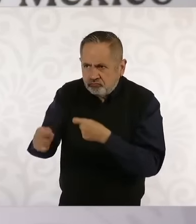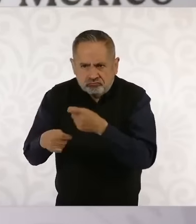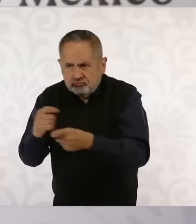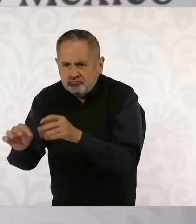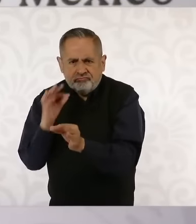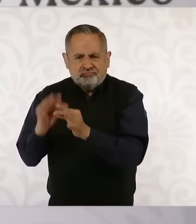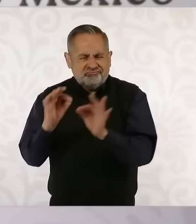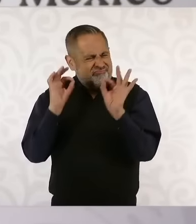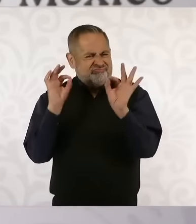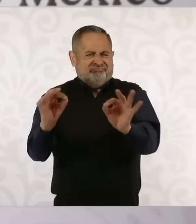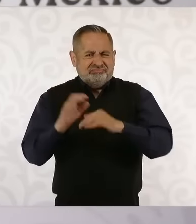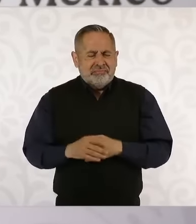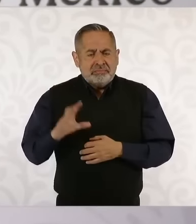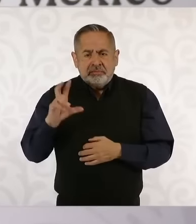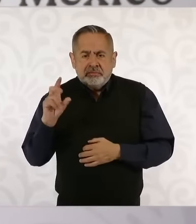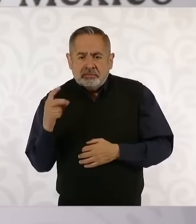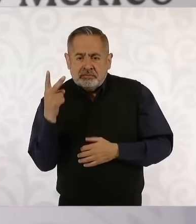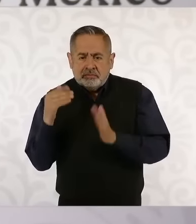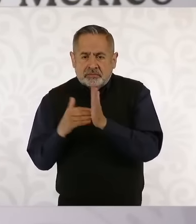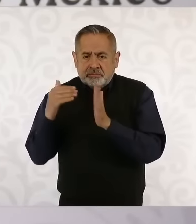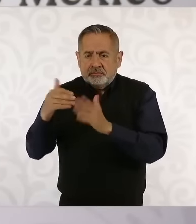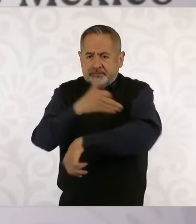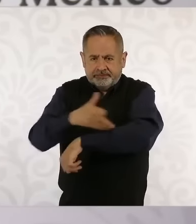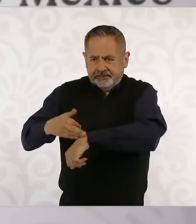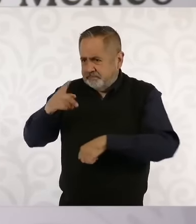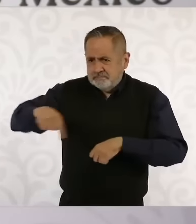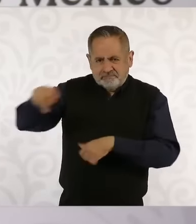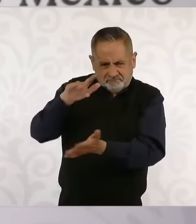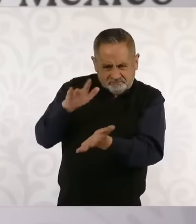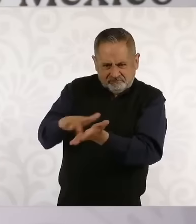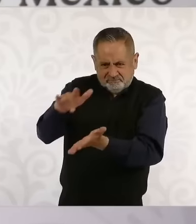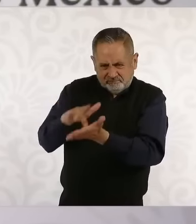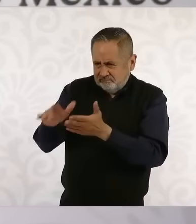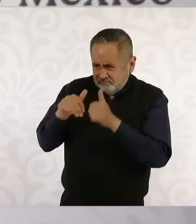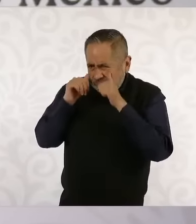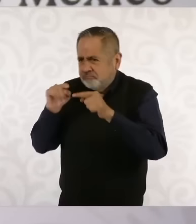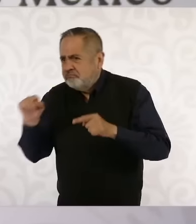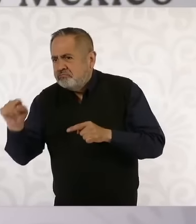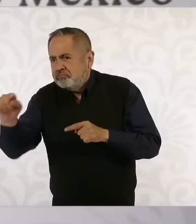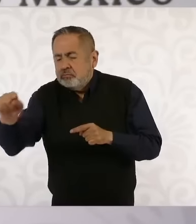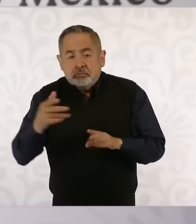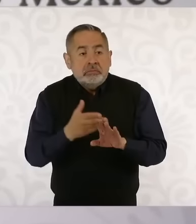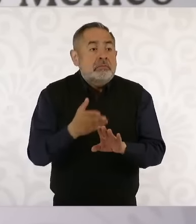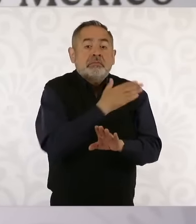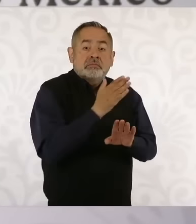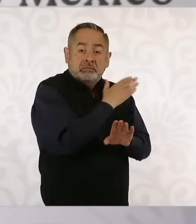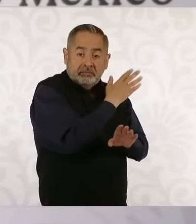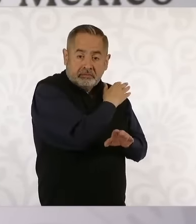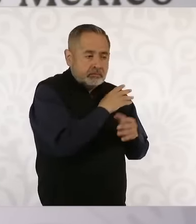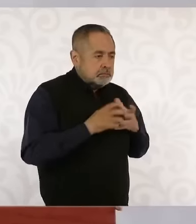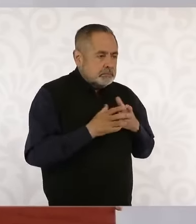32 millones de familias reciben apoyos de manera directa, de lo que antes se quedaba en unos